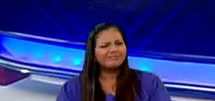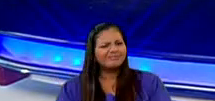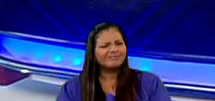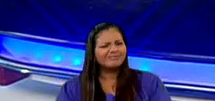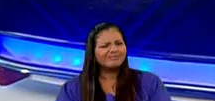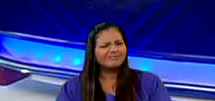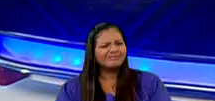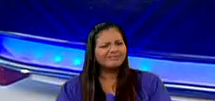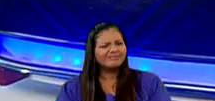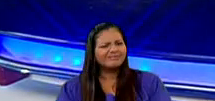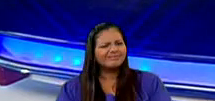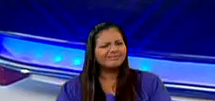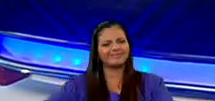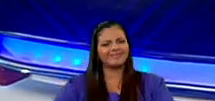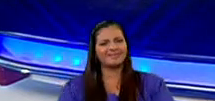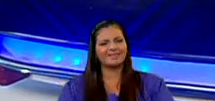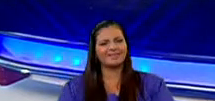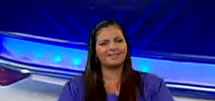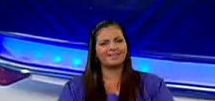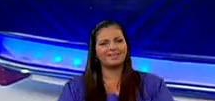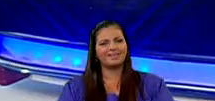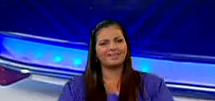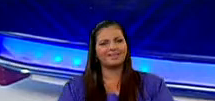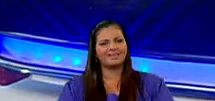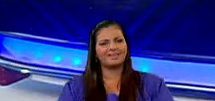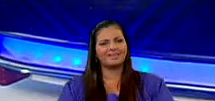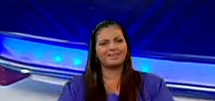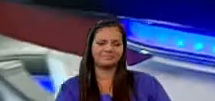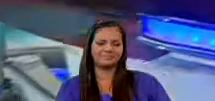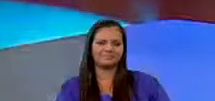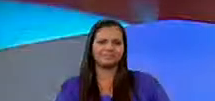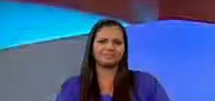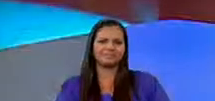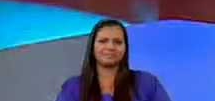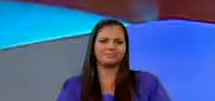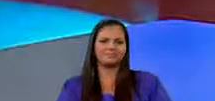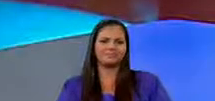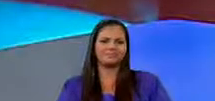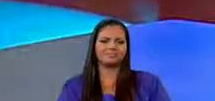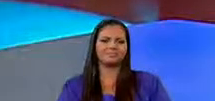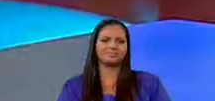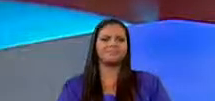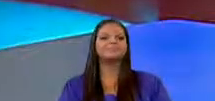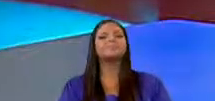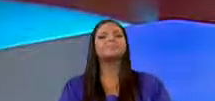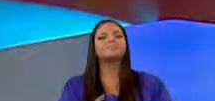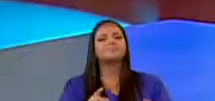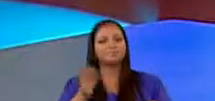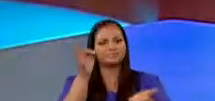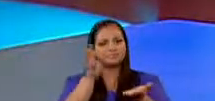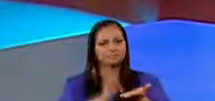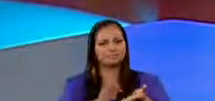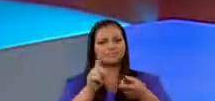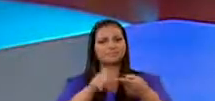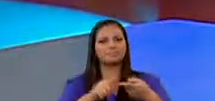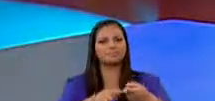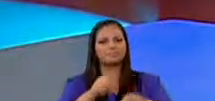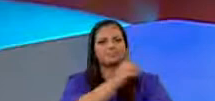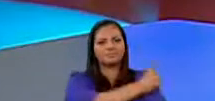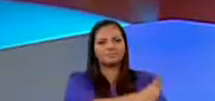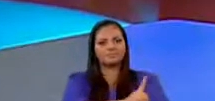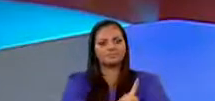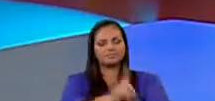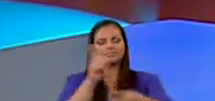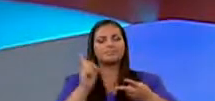para lo habilidades. Positivo, claro. Bueno, vamos ahora a esta información. En los cantones de Daule y Novol, en la provincia del Guayas, la policía